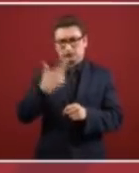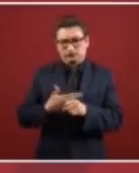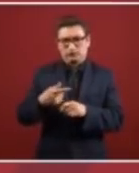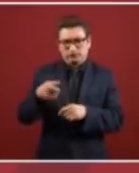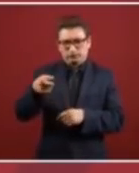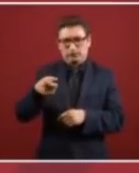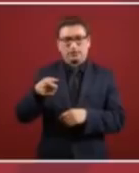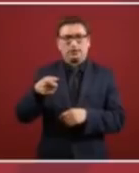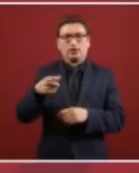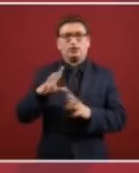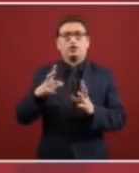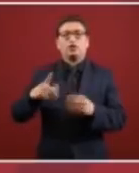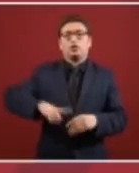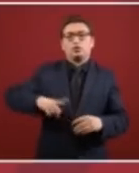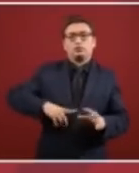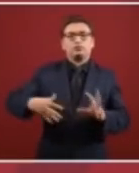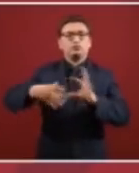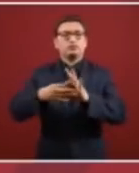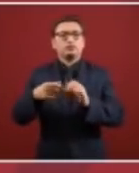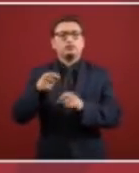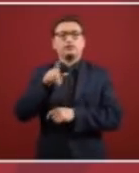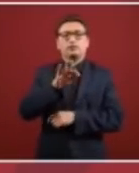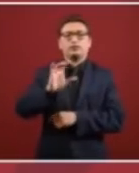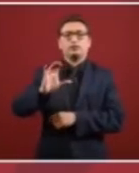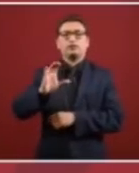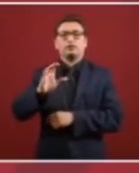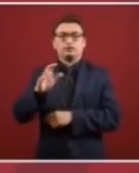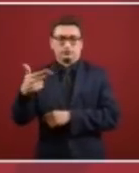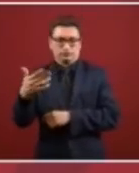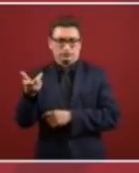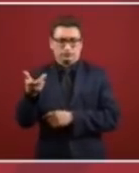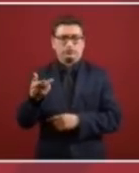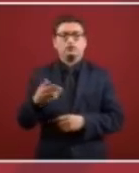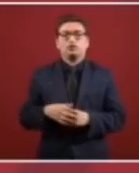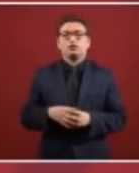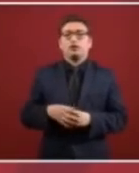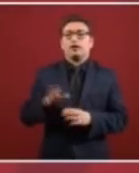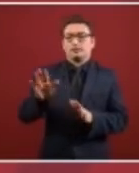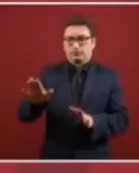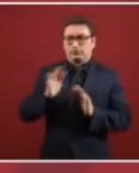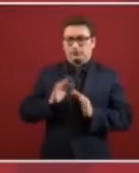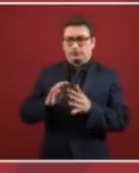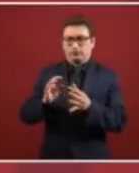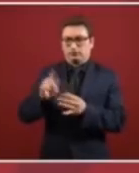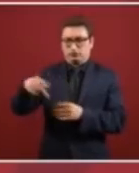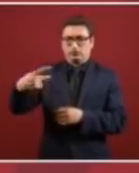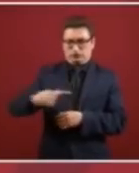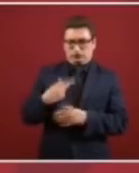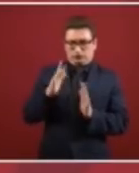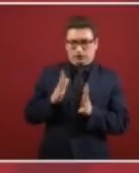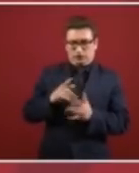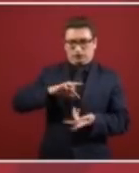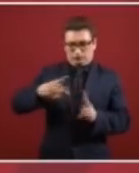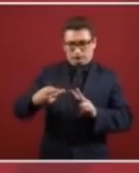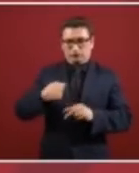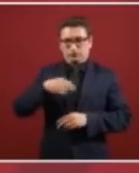con el gobierno de Felipe Calderón. Pero más allá de eso… A ver, permíteme, ya hablaste tú,